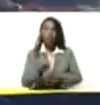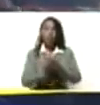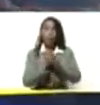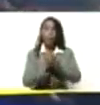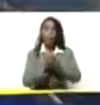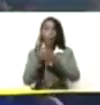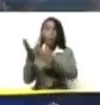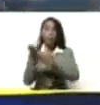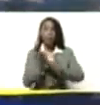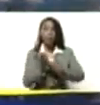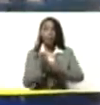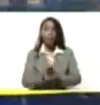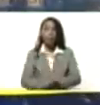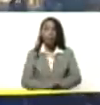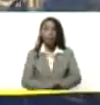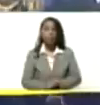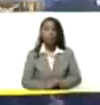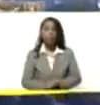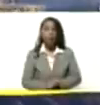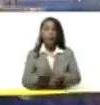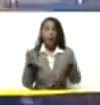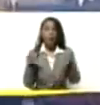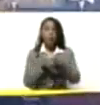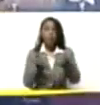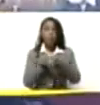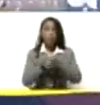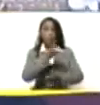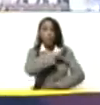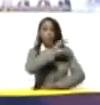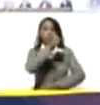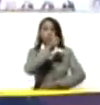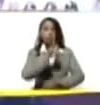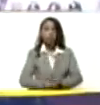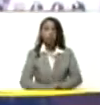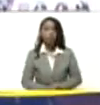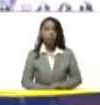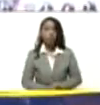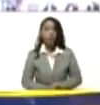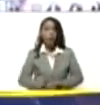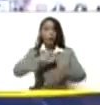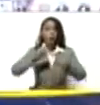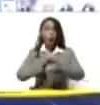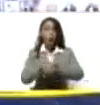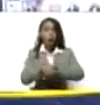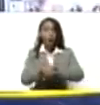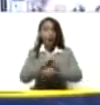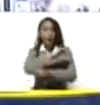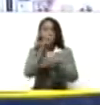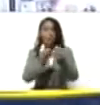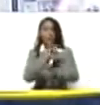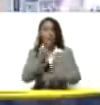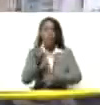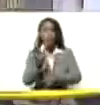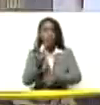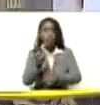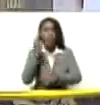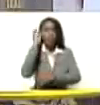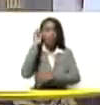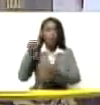recibieron a la junta directiva jorge ir a diosdado